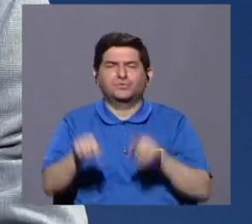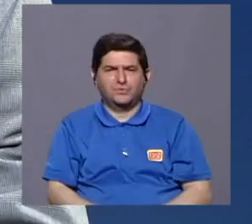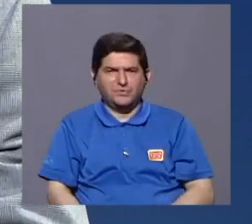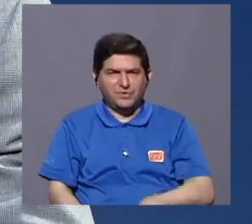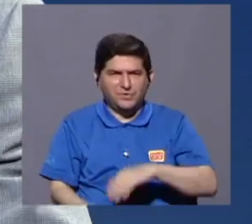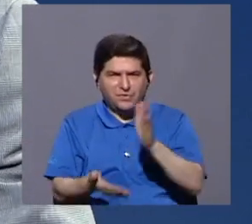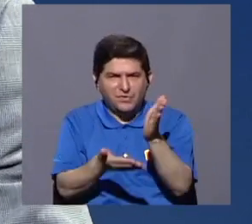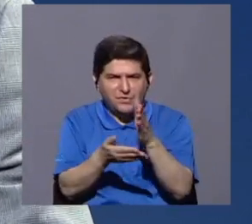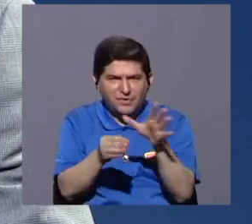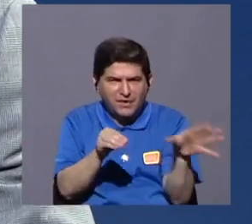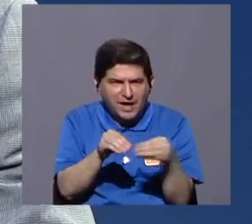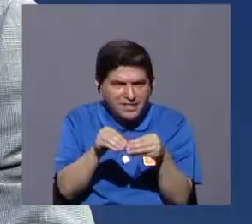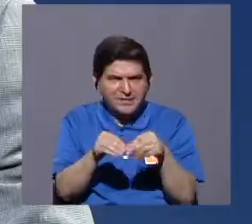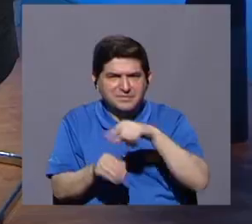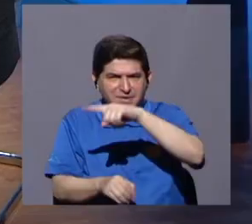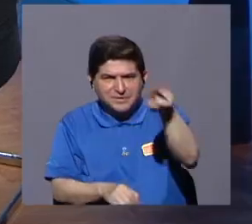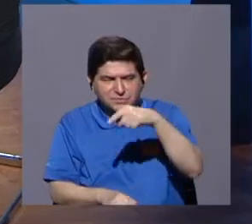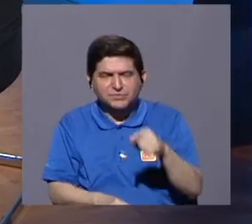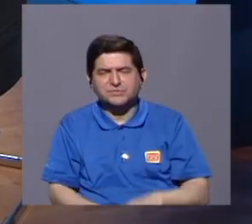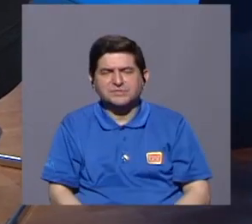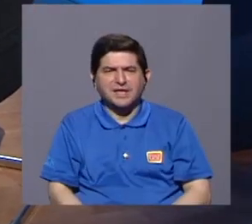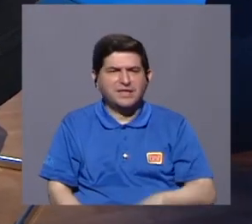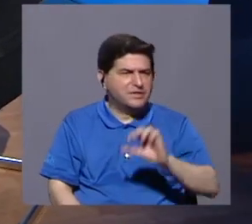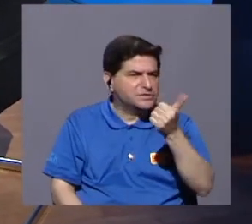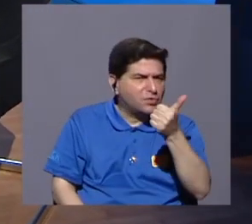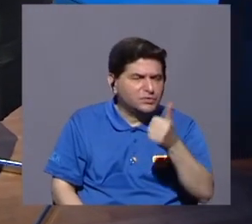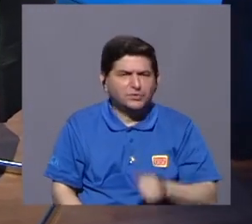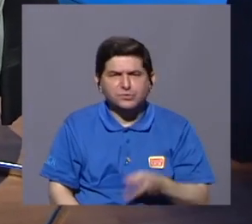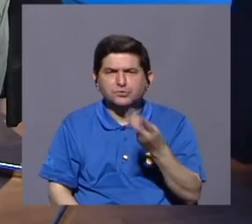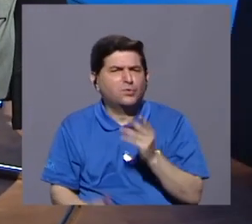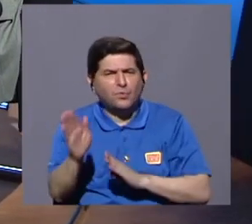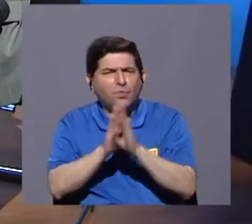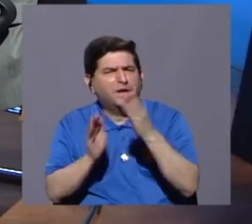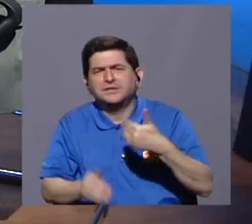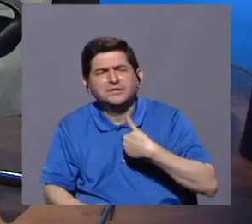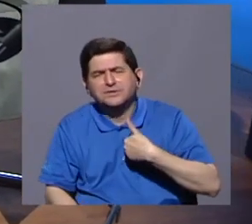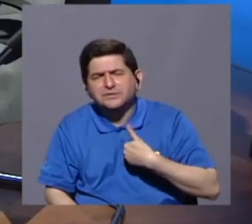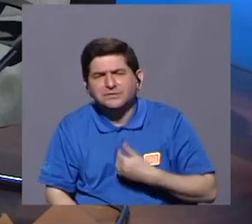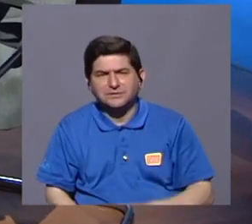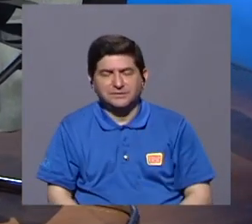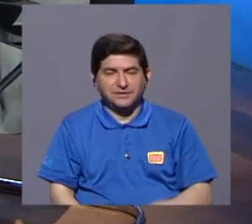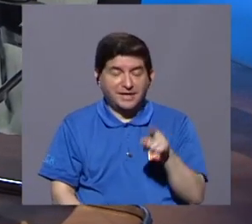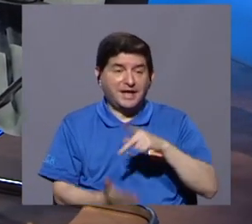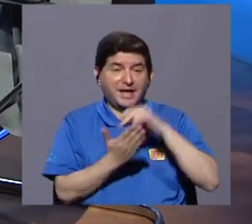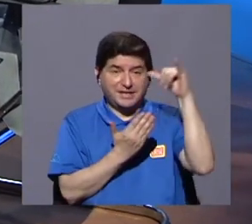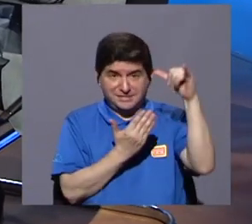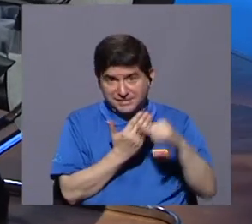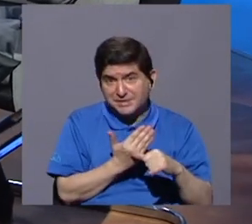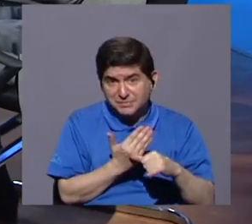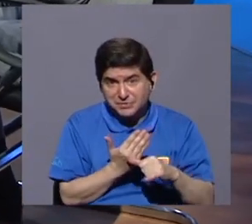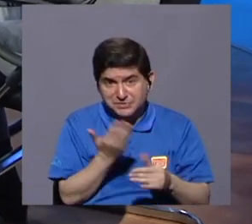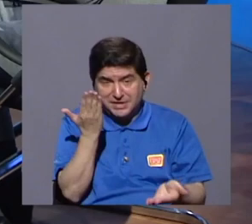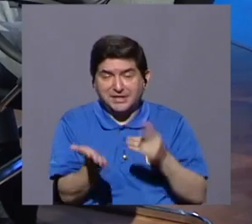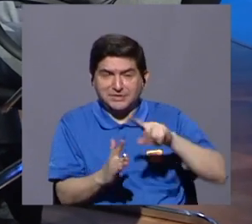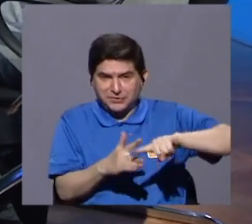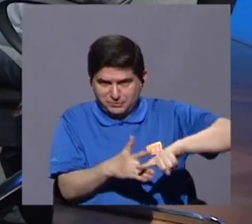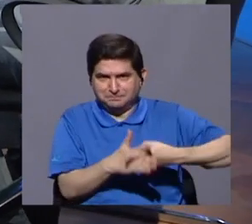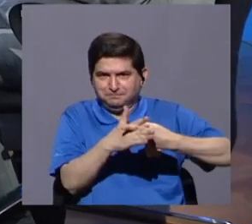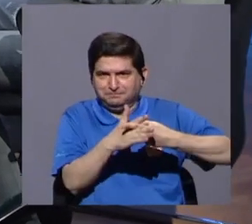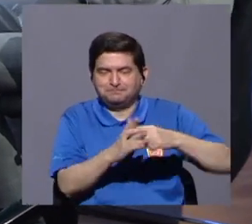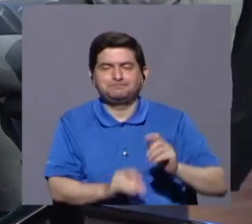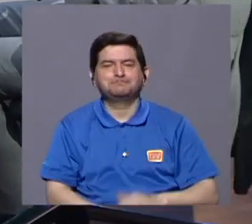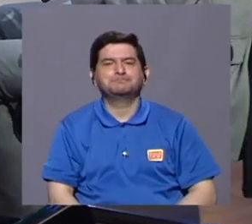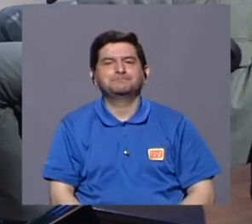y cuánto desarrollo carolina bueno este proyecto este bueno podría empezar con este proyecto era este